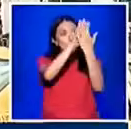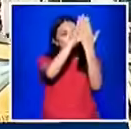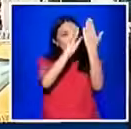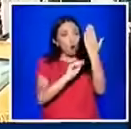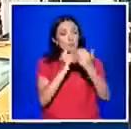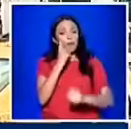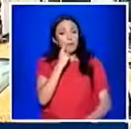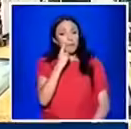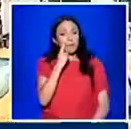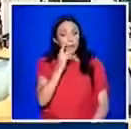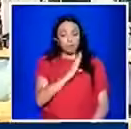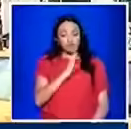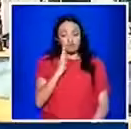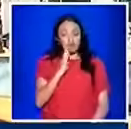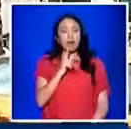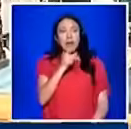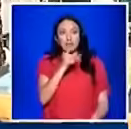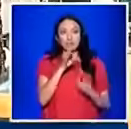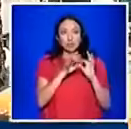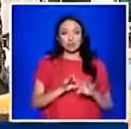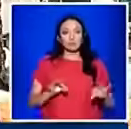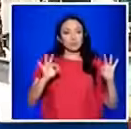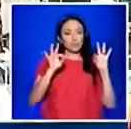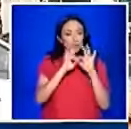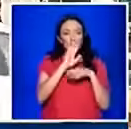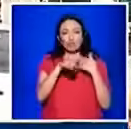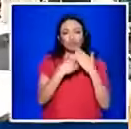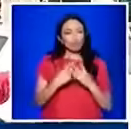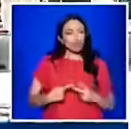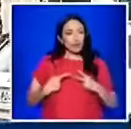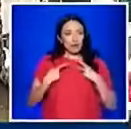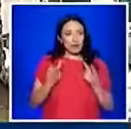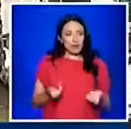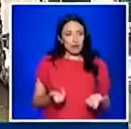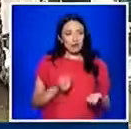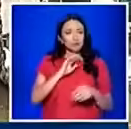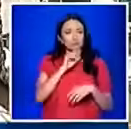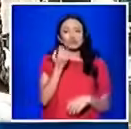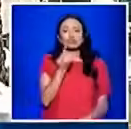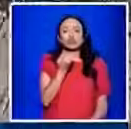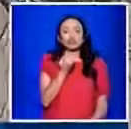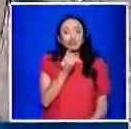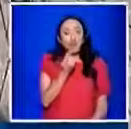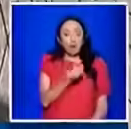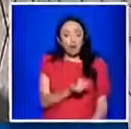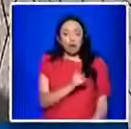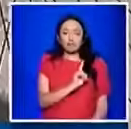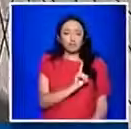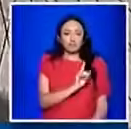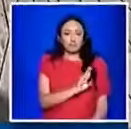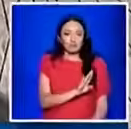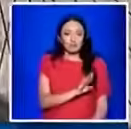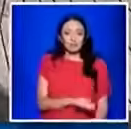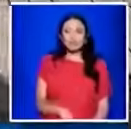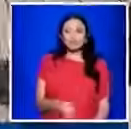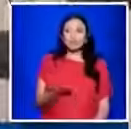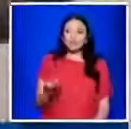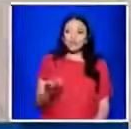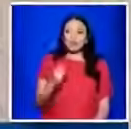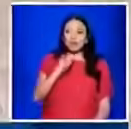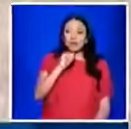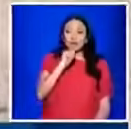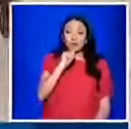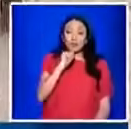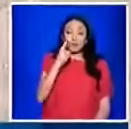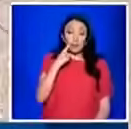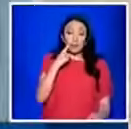un hogar, el reconocer eso toda la vida, no solamente en fechas especiales, el estar ahí a apoyarlo. Cuando un padre falta, el vacío